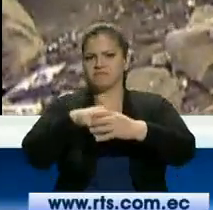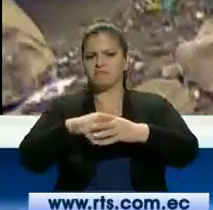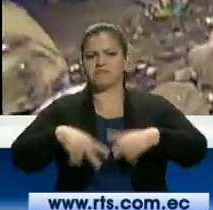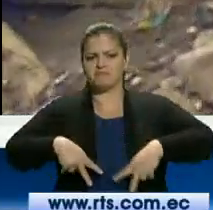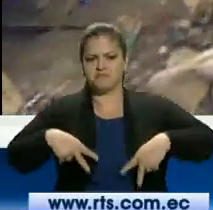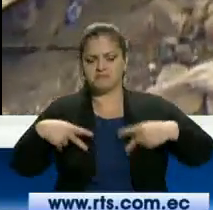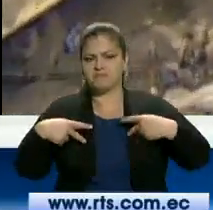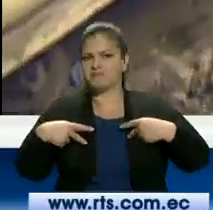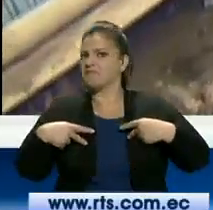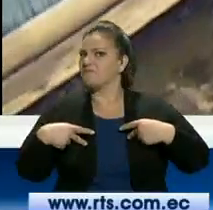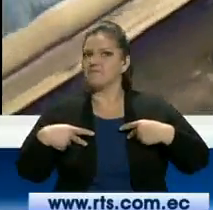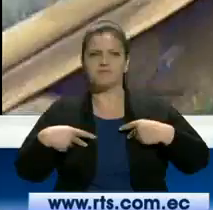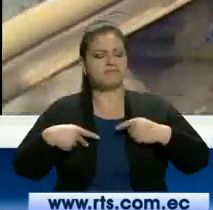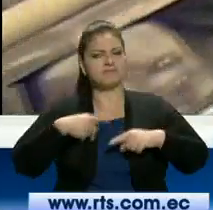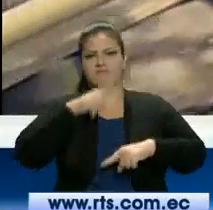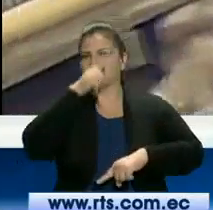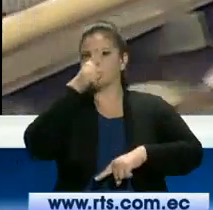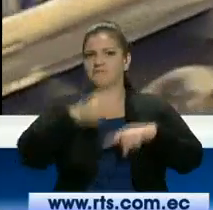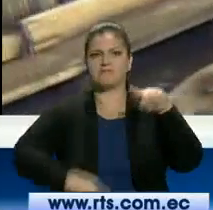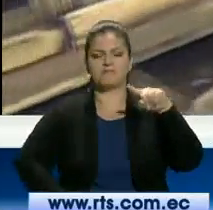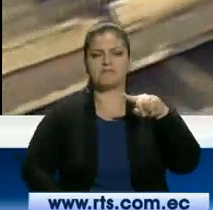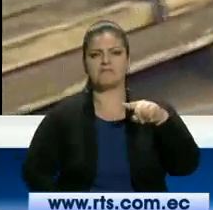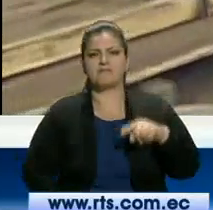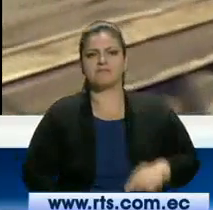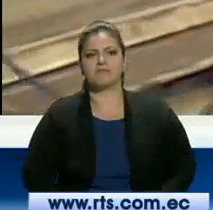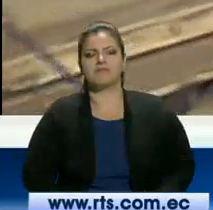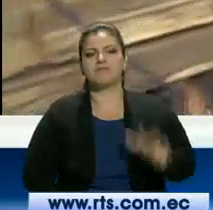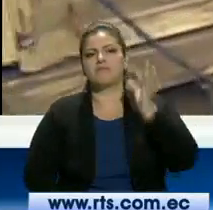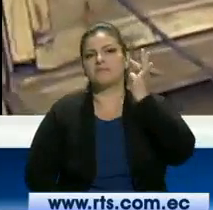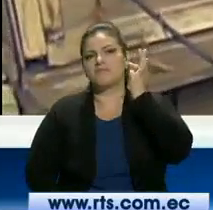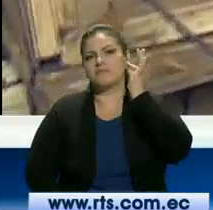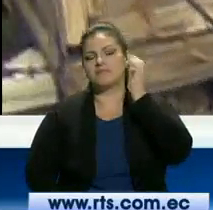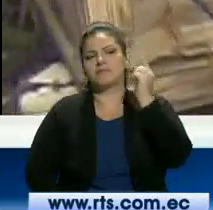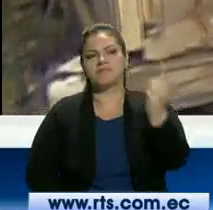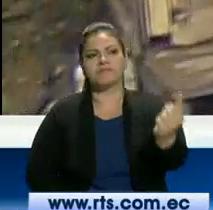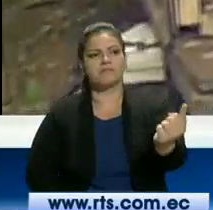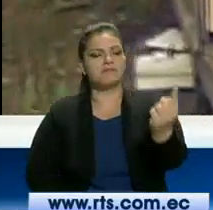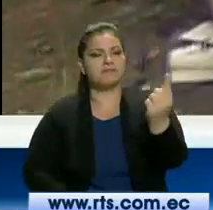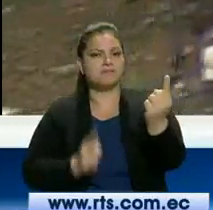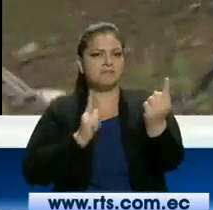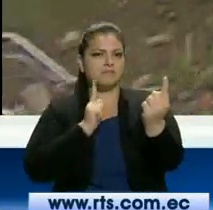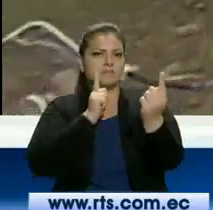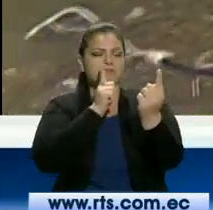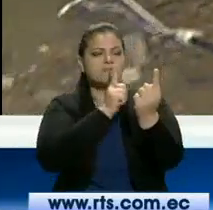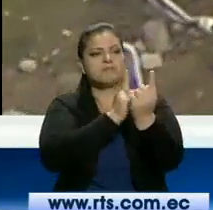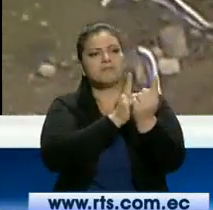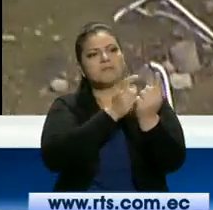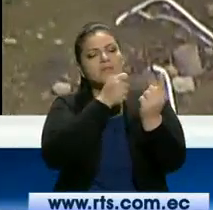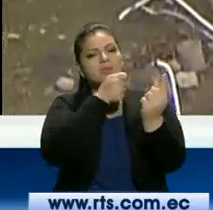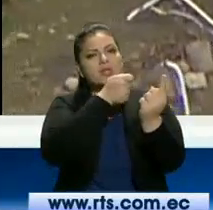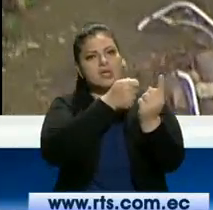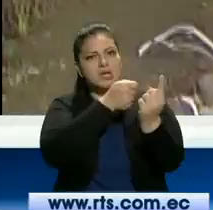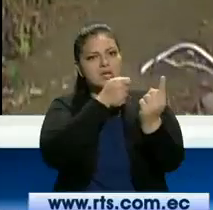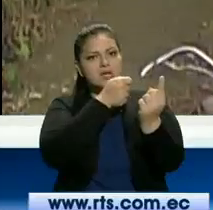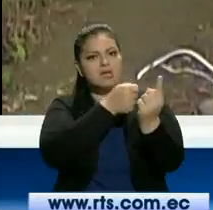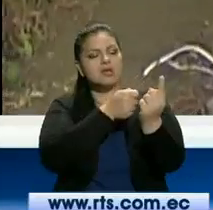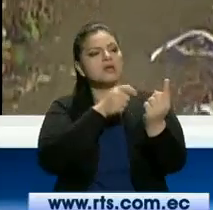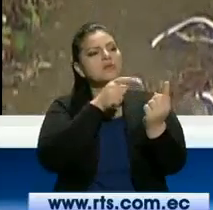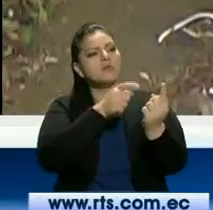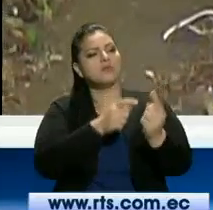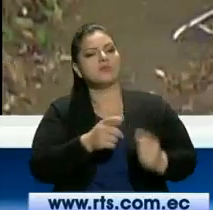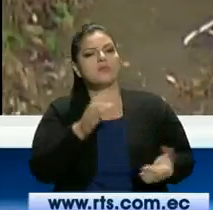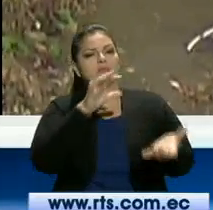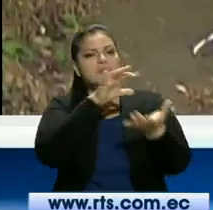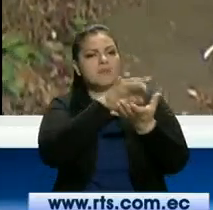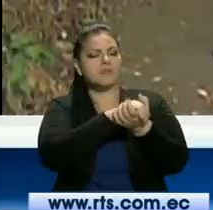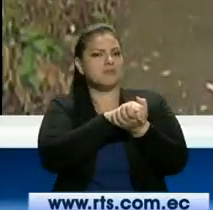propietaria de la vivienda, una señora que es madre soltera, madre de una niña también. Su niña creo que está en la escuela en ese momento,